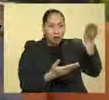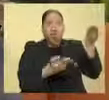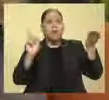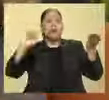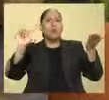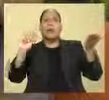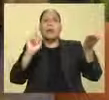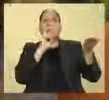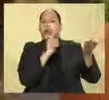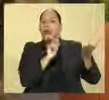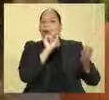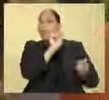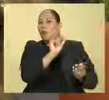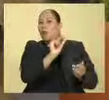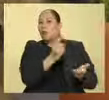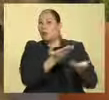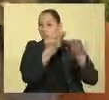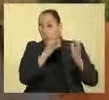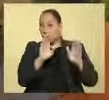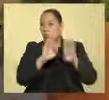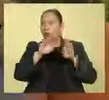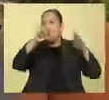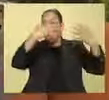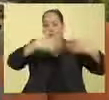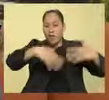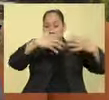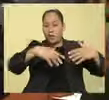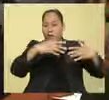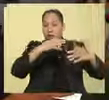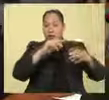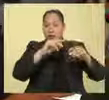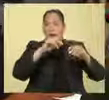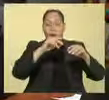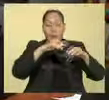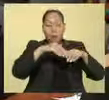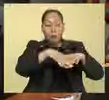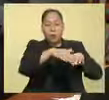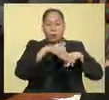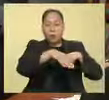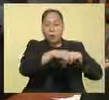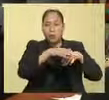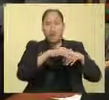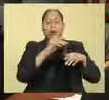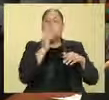qué? Porque el sector tabacalero genera